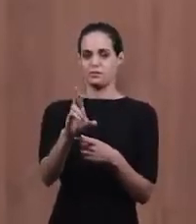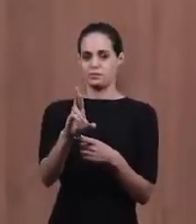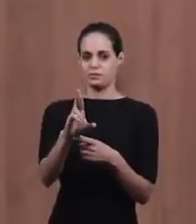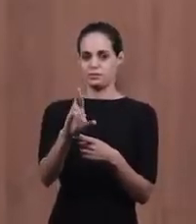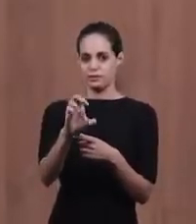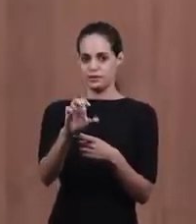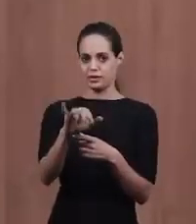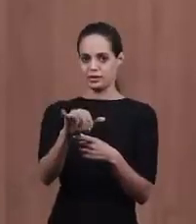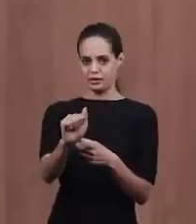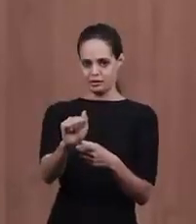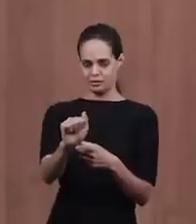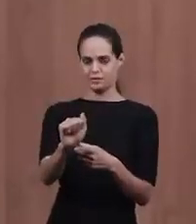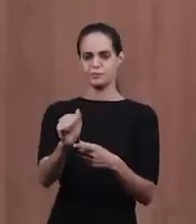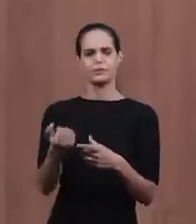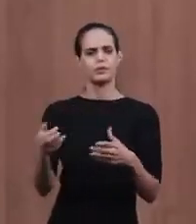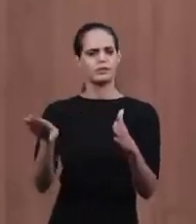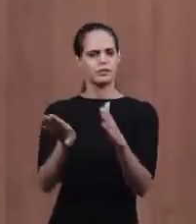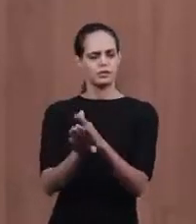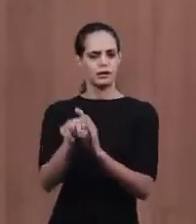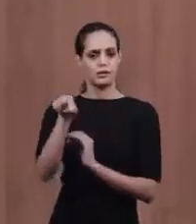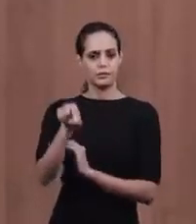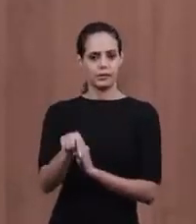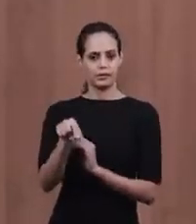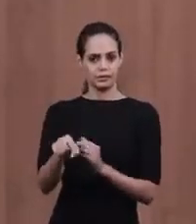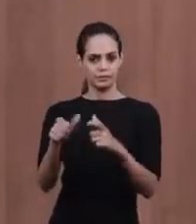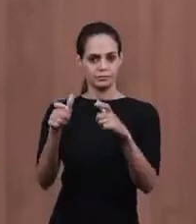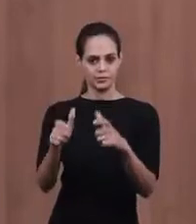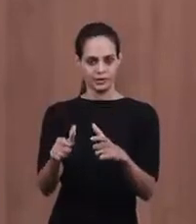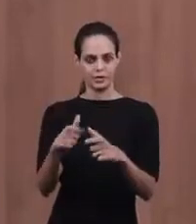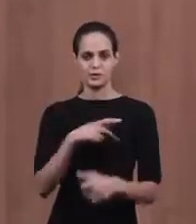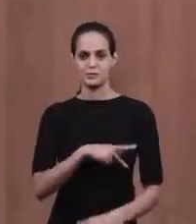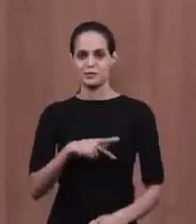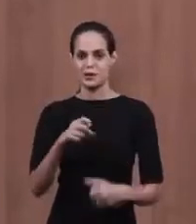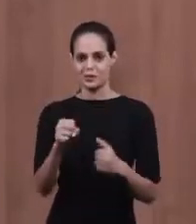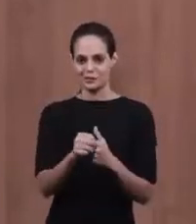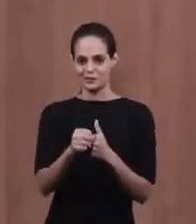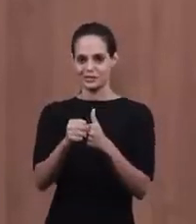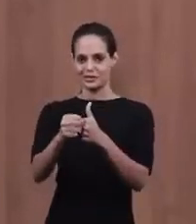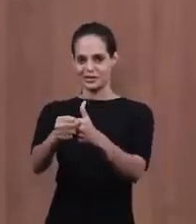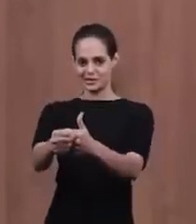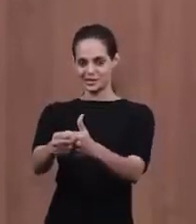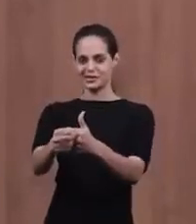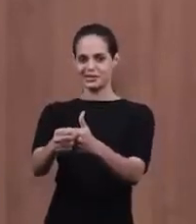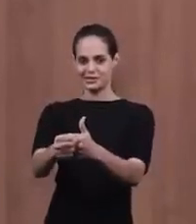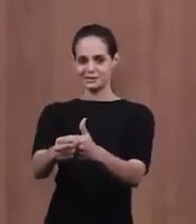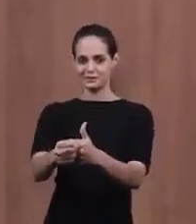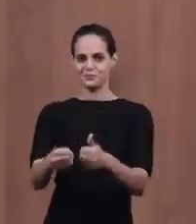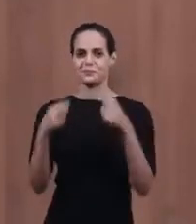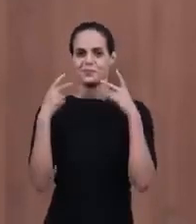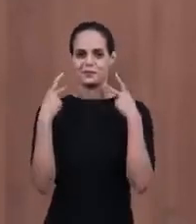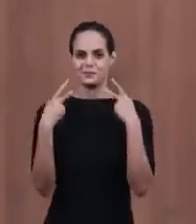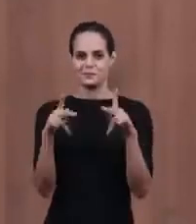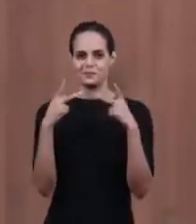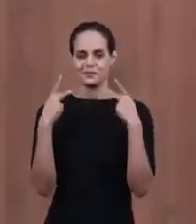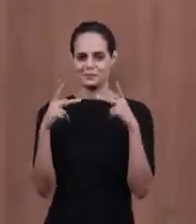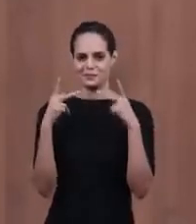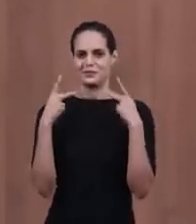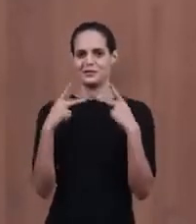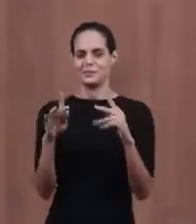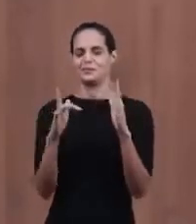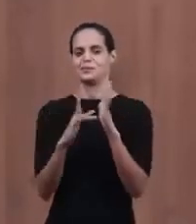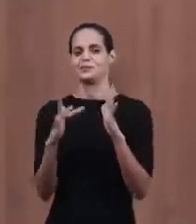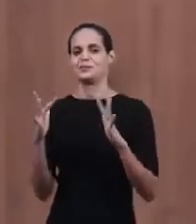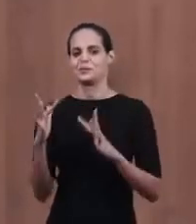Al llegar ahí, Pablo y Silas continuaron predicando que Jesús era el